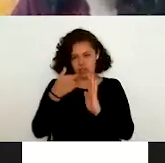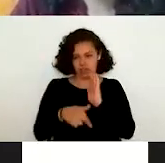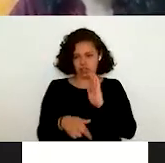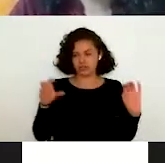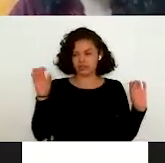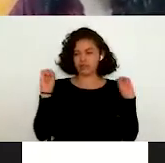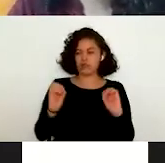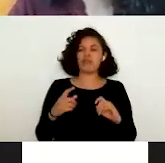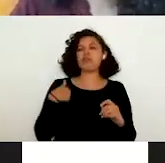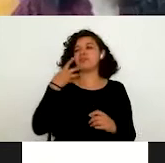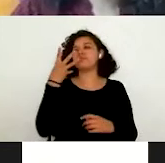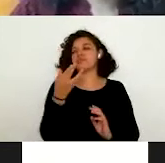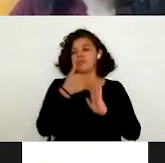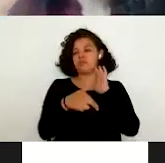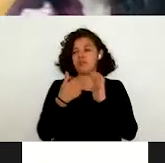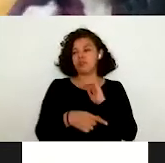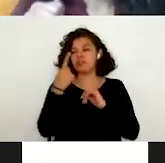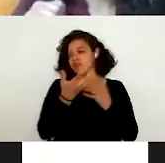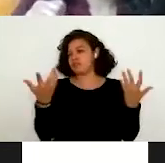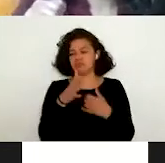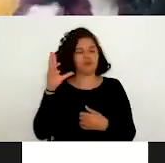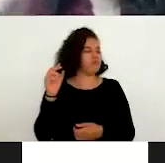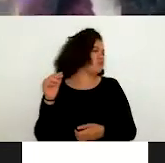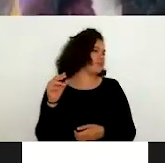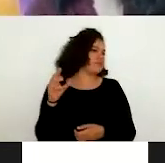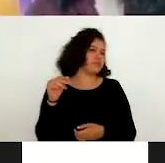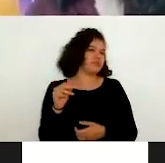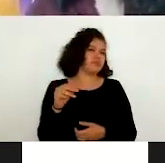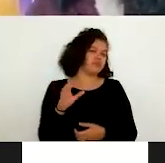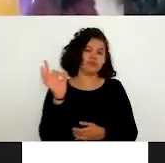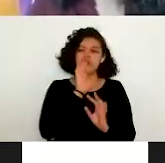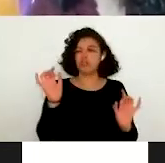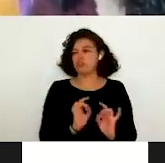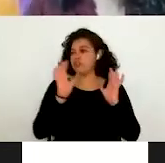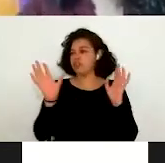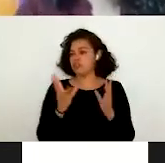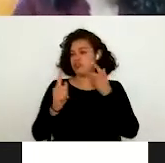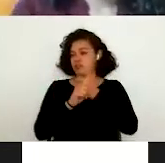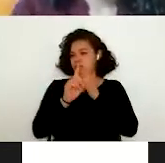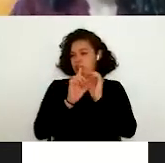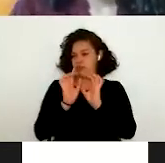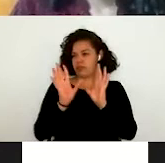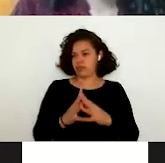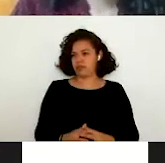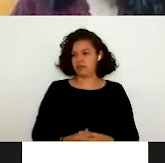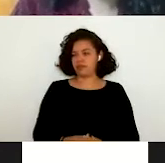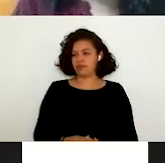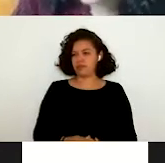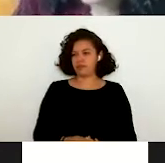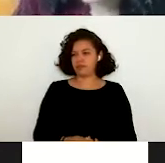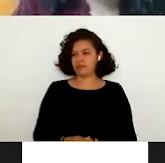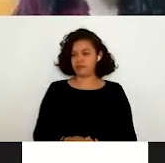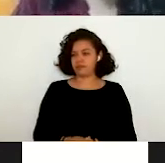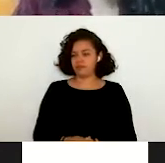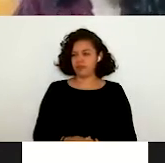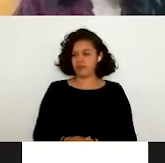bueno, hice 4, pero uno ya no lo hice porque surgió tal problemática, ¿no? Y fueron en el